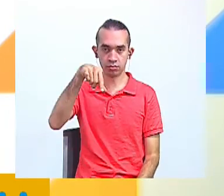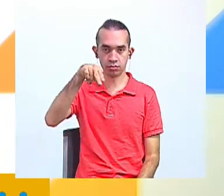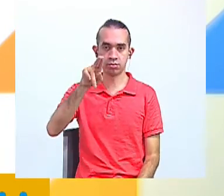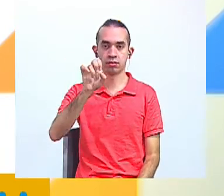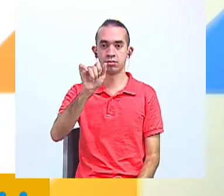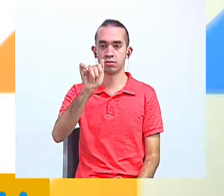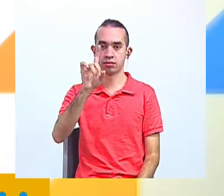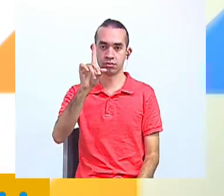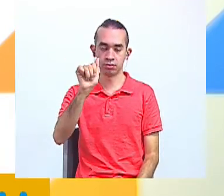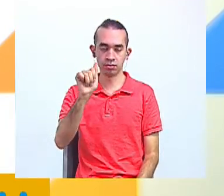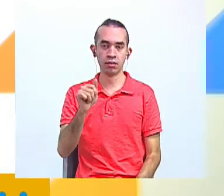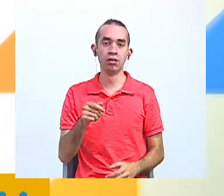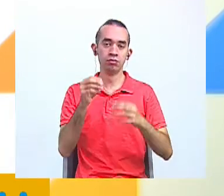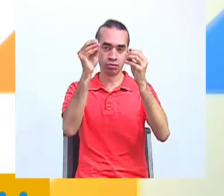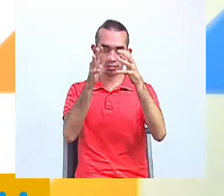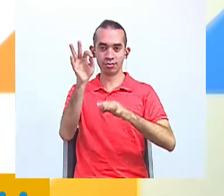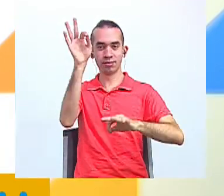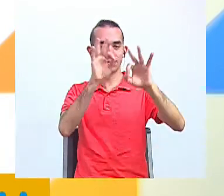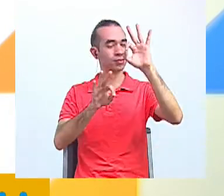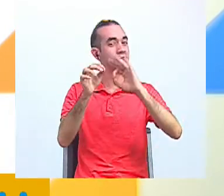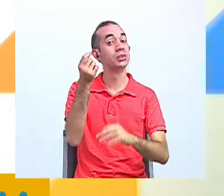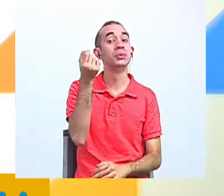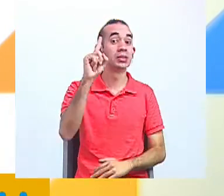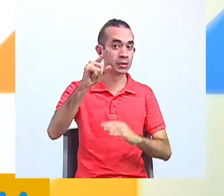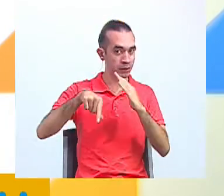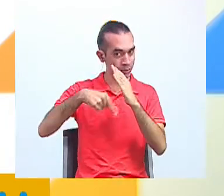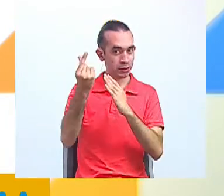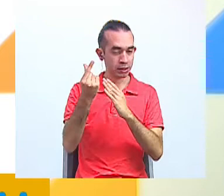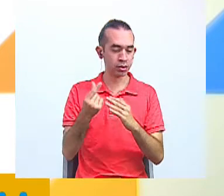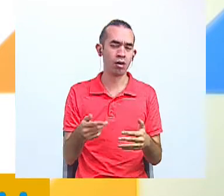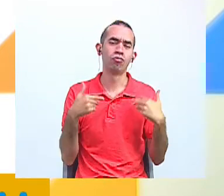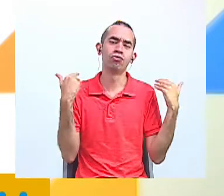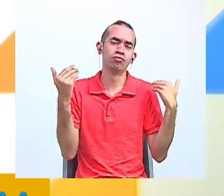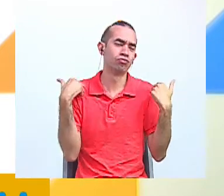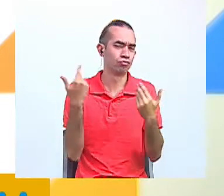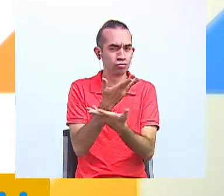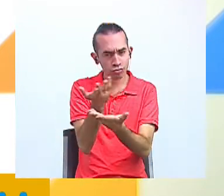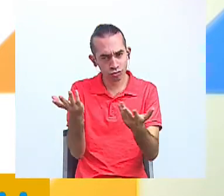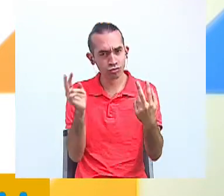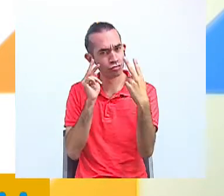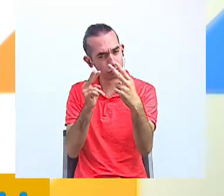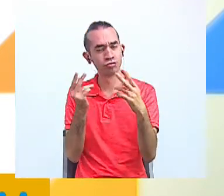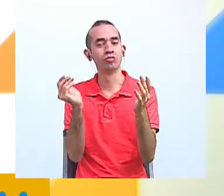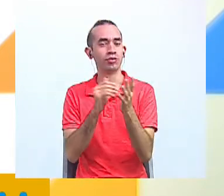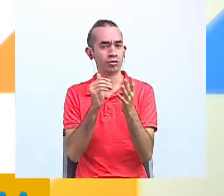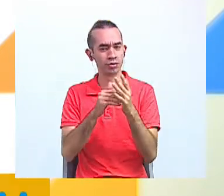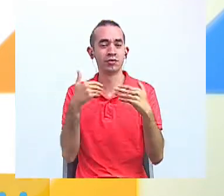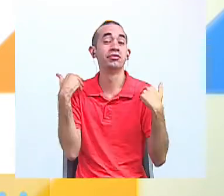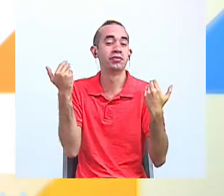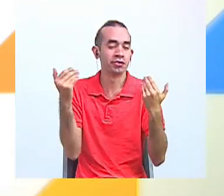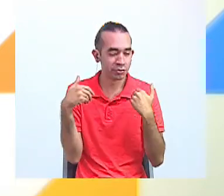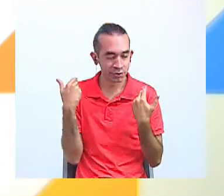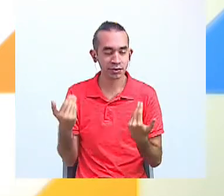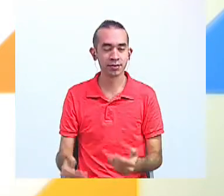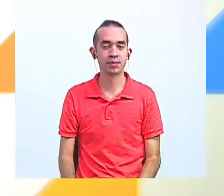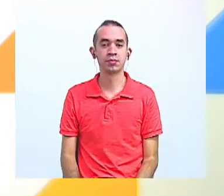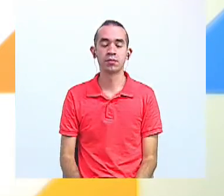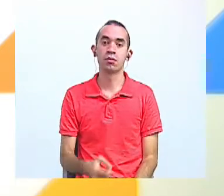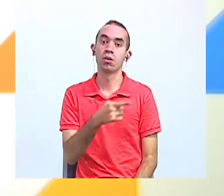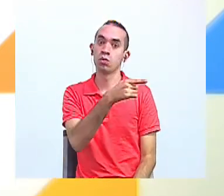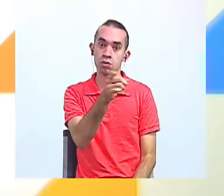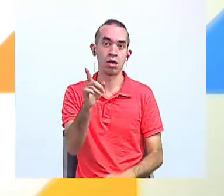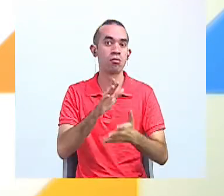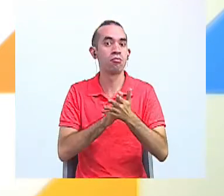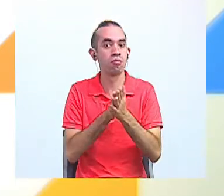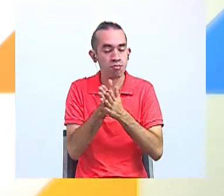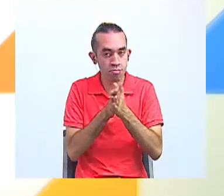y estoy muy contenta de estar nuevamente con ustedes. Es importante que aprovechen esos espacios y compartan esta